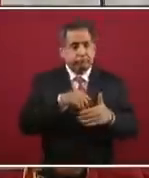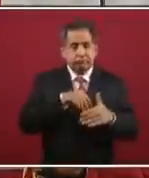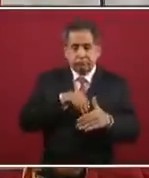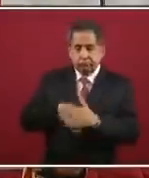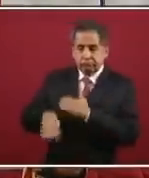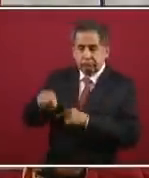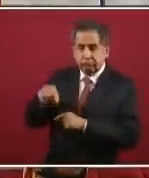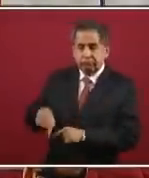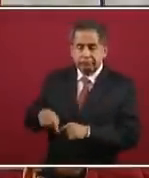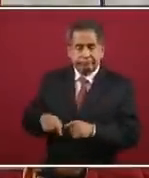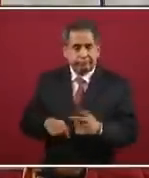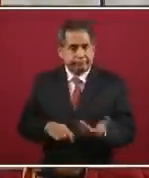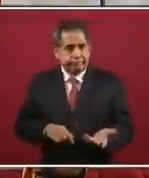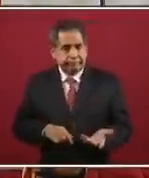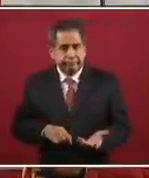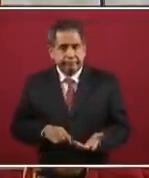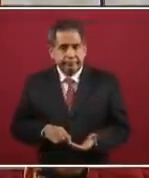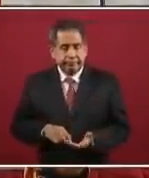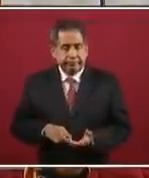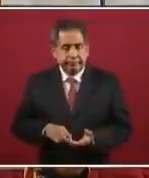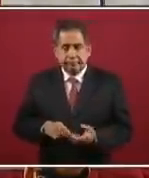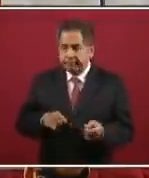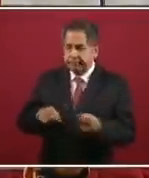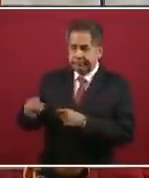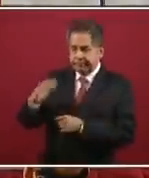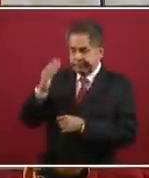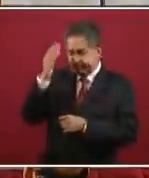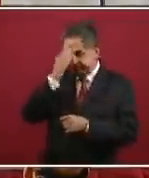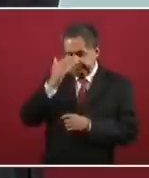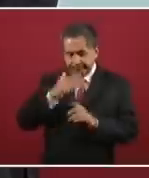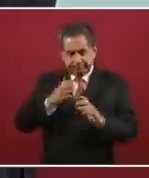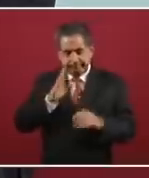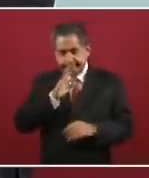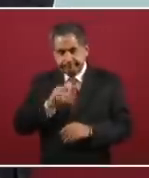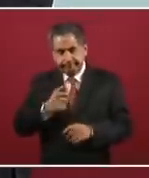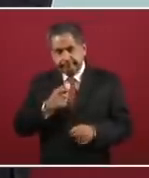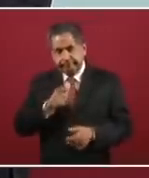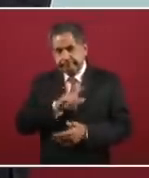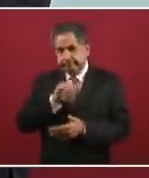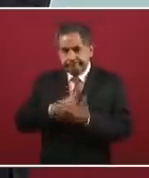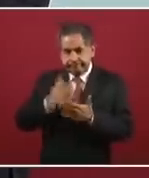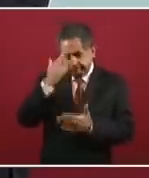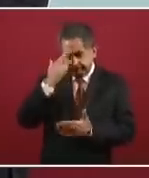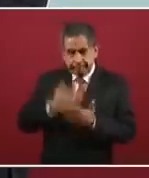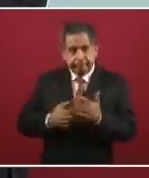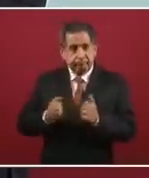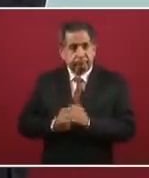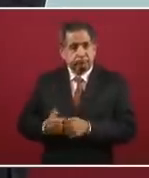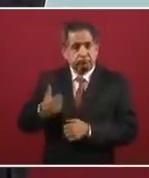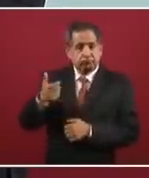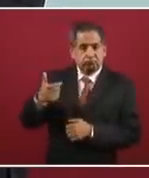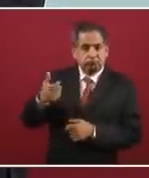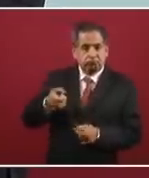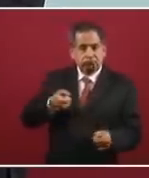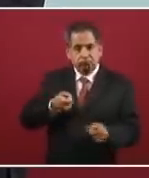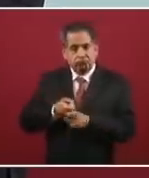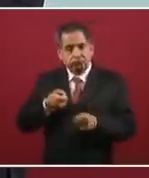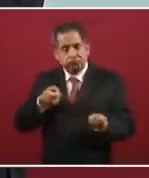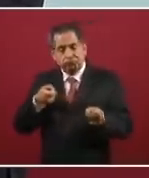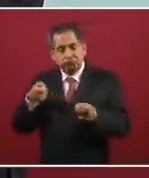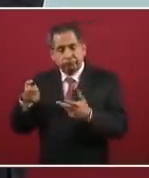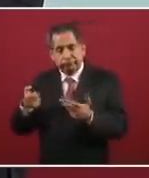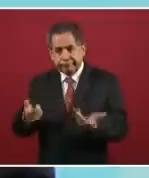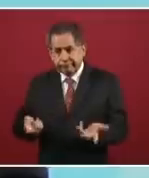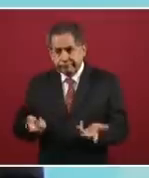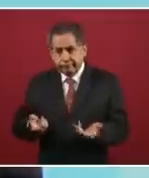nuestro territorio y los resultados que estamos viendo son delitos cometidos con armas de fuego. Por esa razón, para